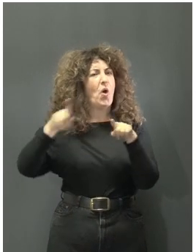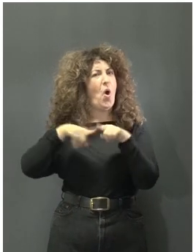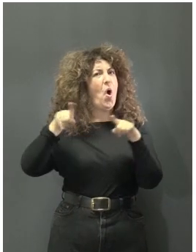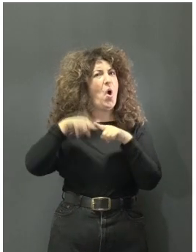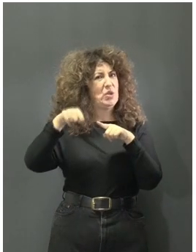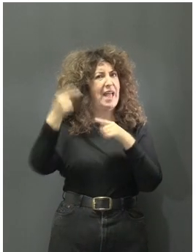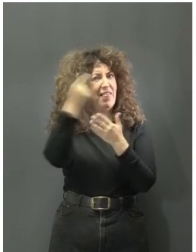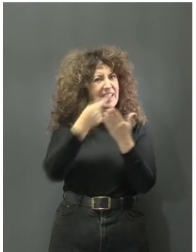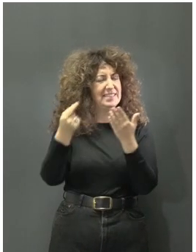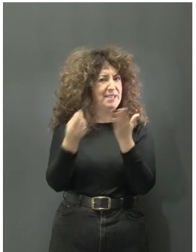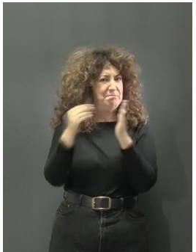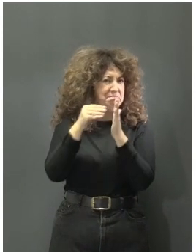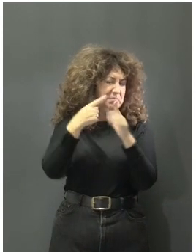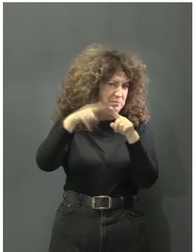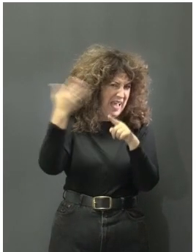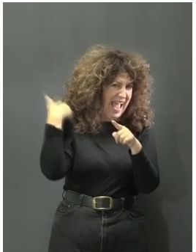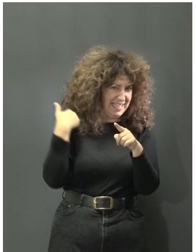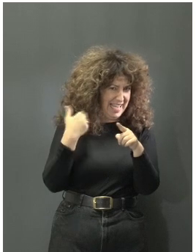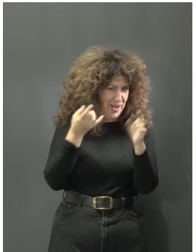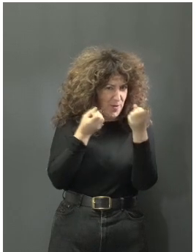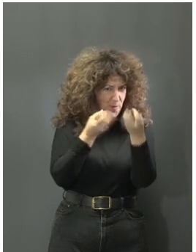acercamientos.